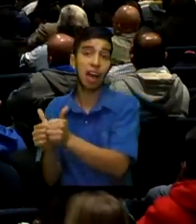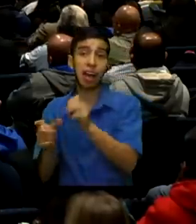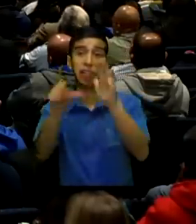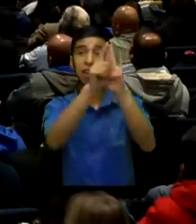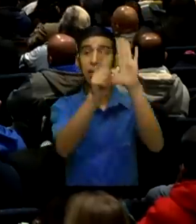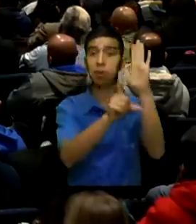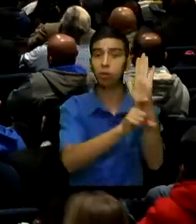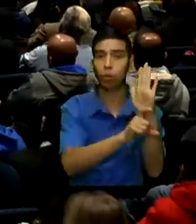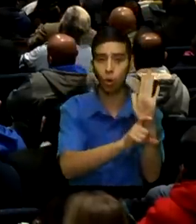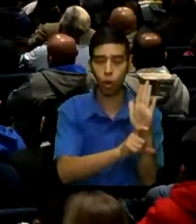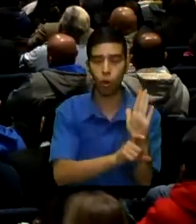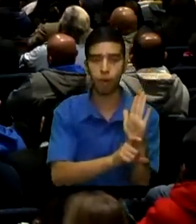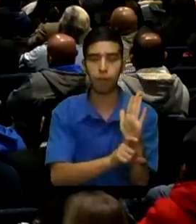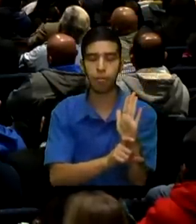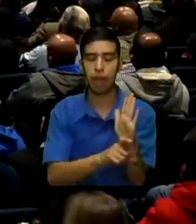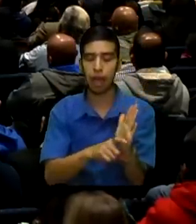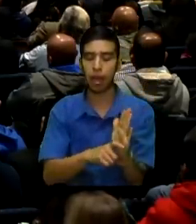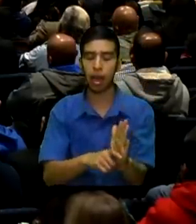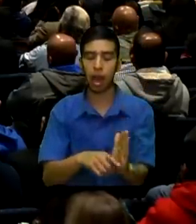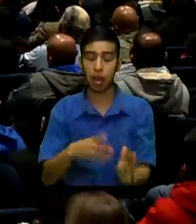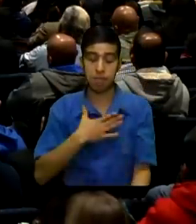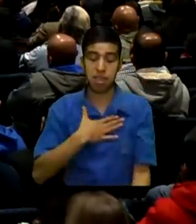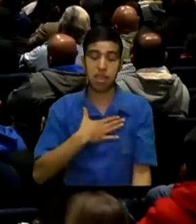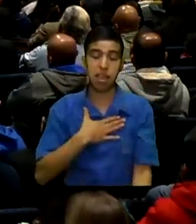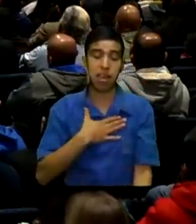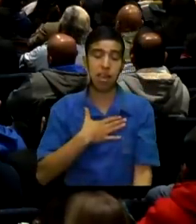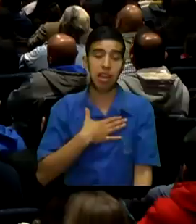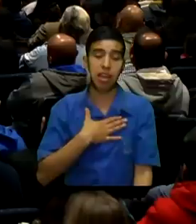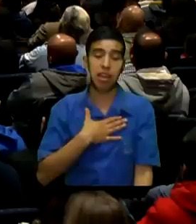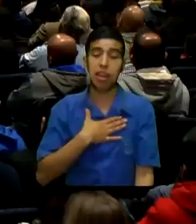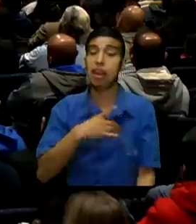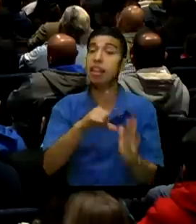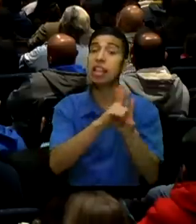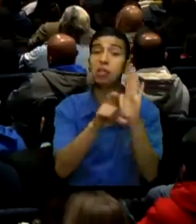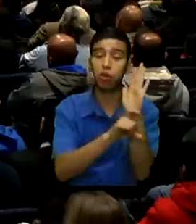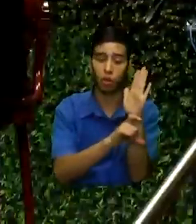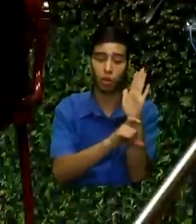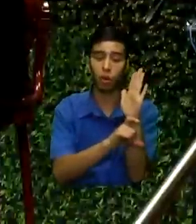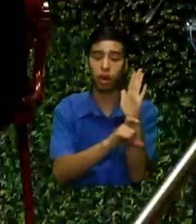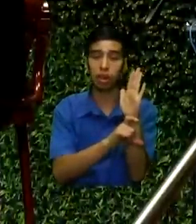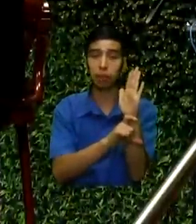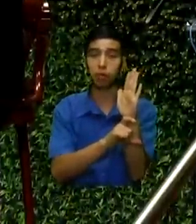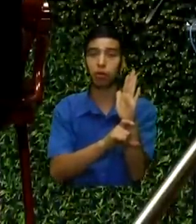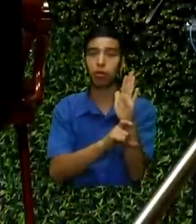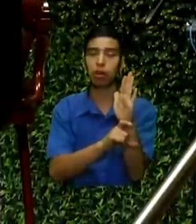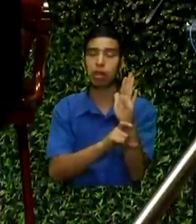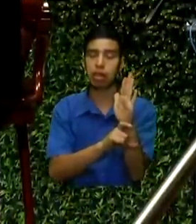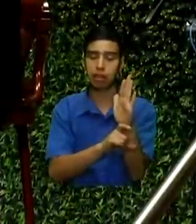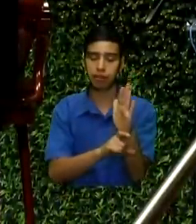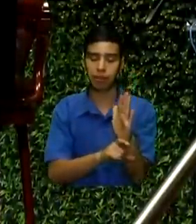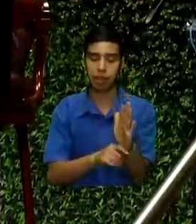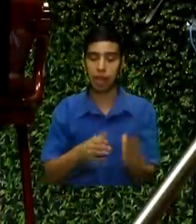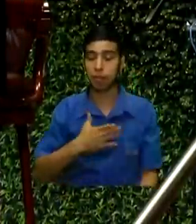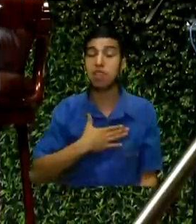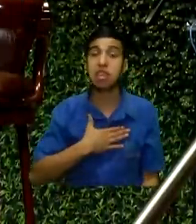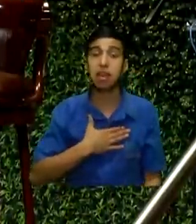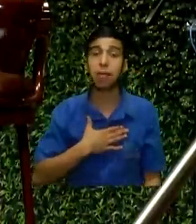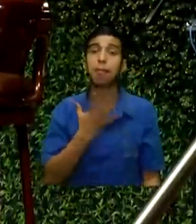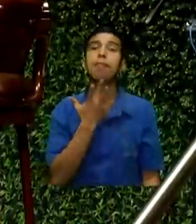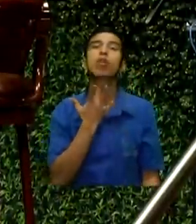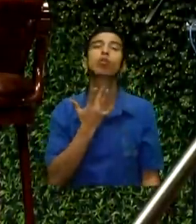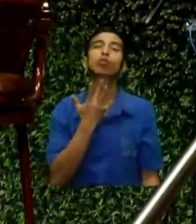me impresiona, porque con eso me llamó el Señor al apostolado, es Isaías 58. Entonces, lo